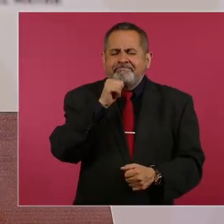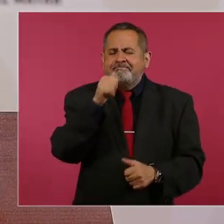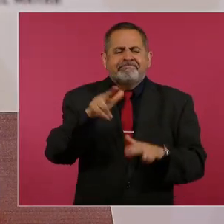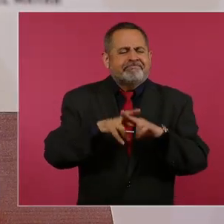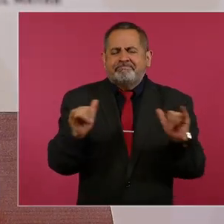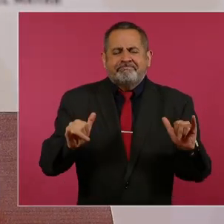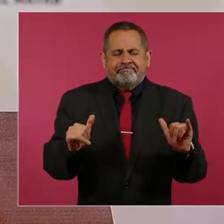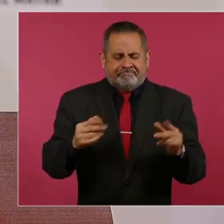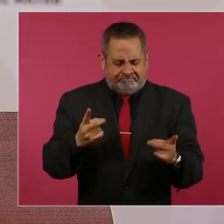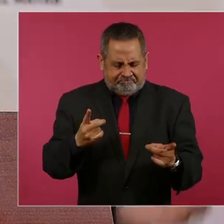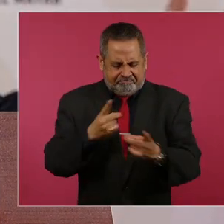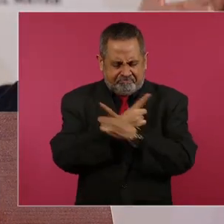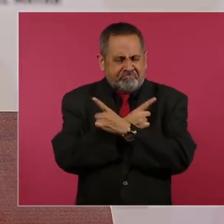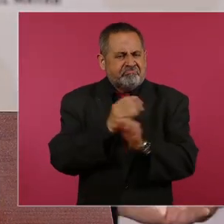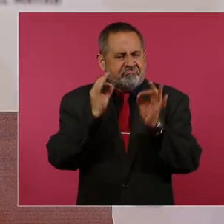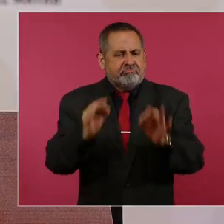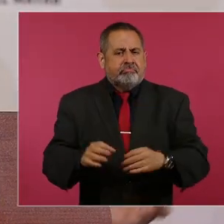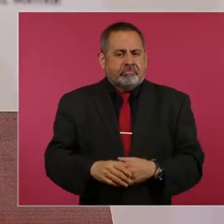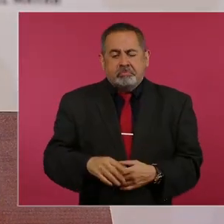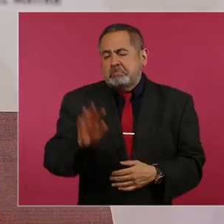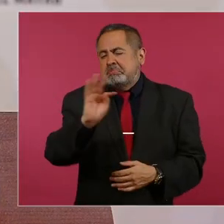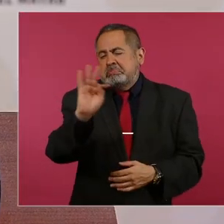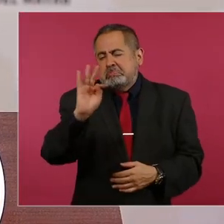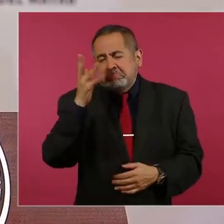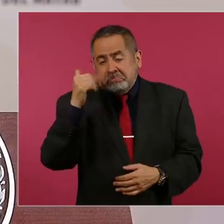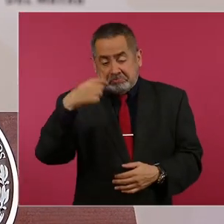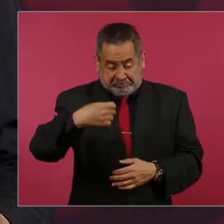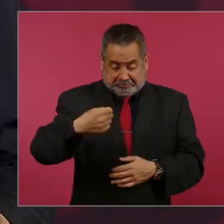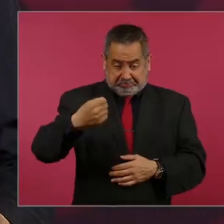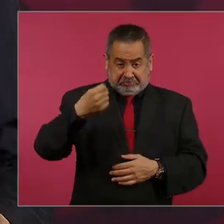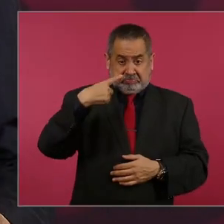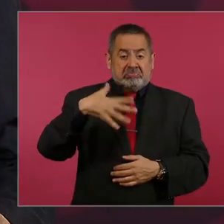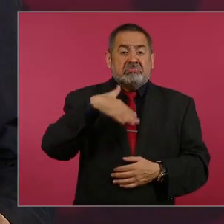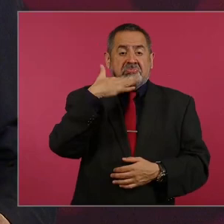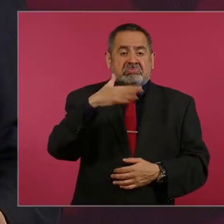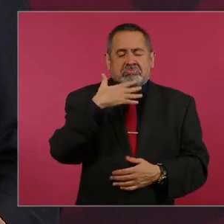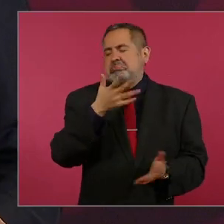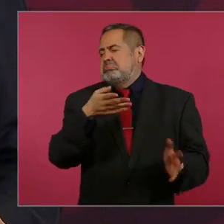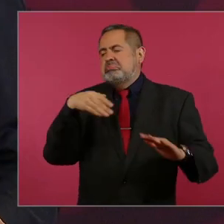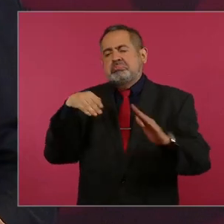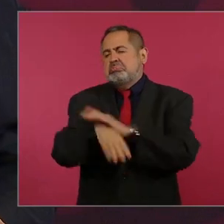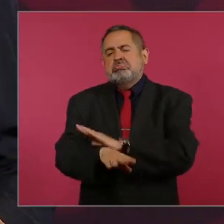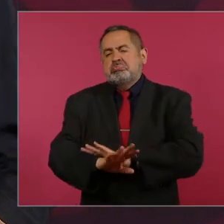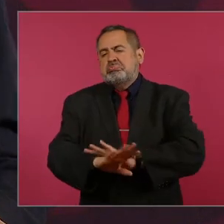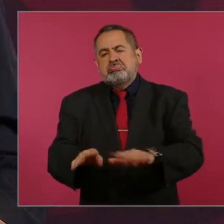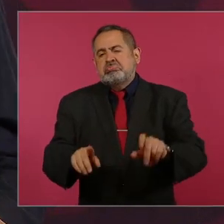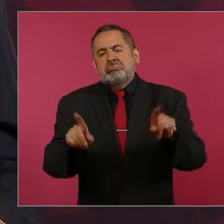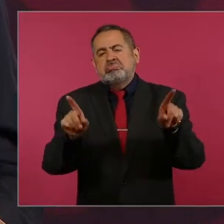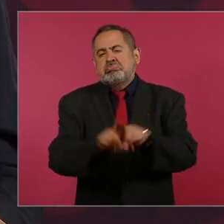Si fuésemos corruptos estaríamos